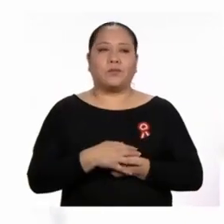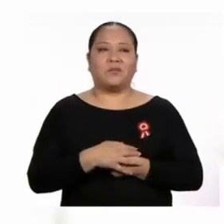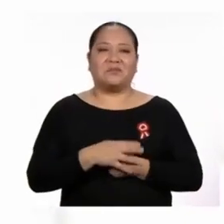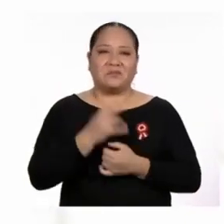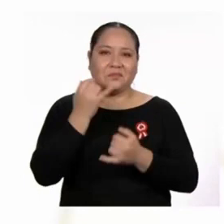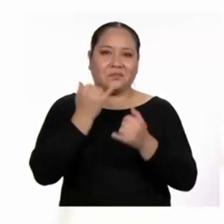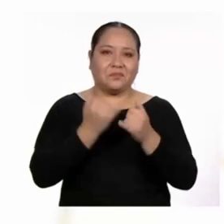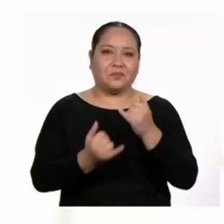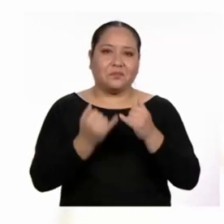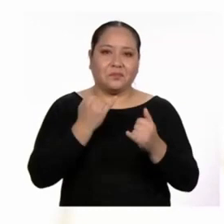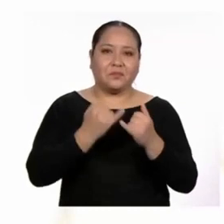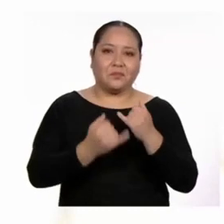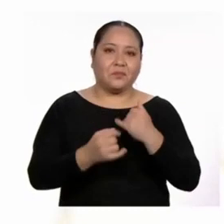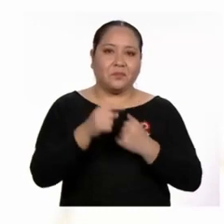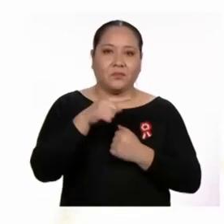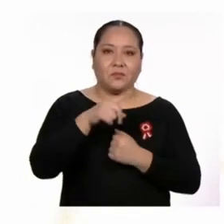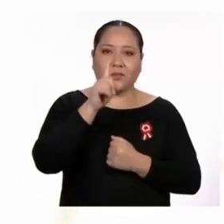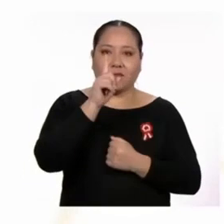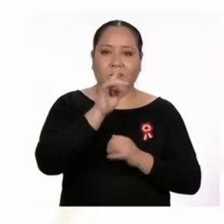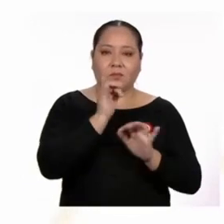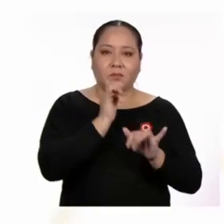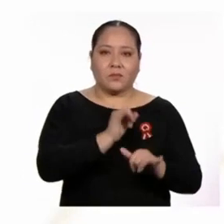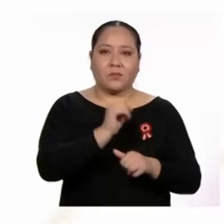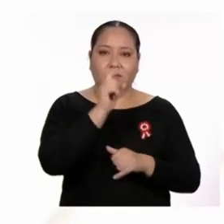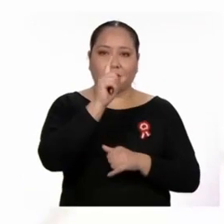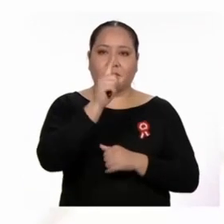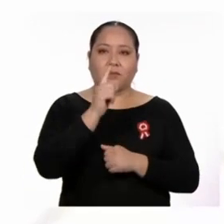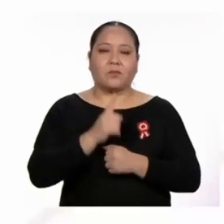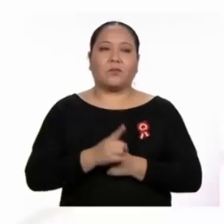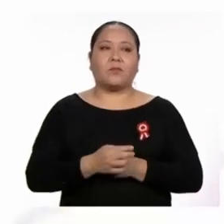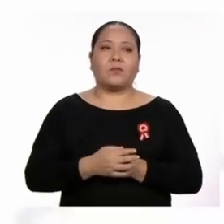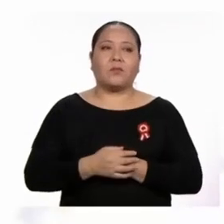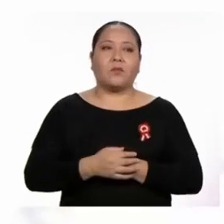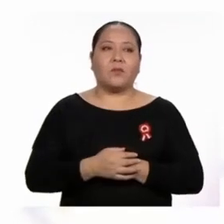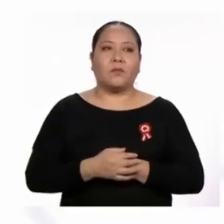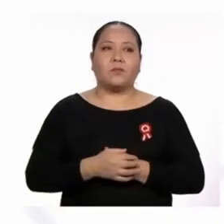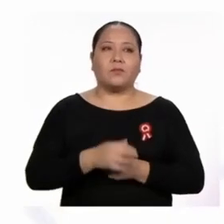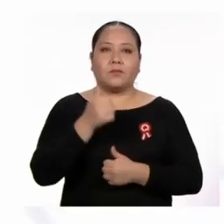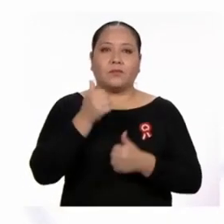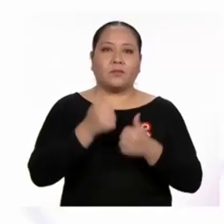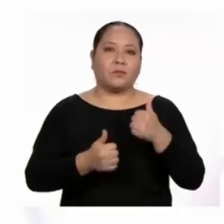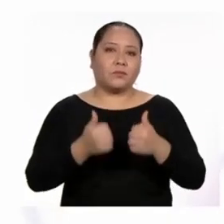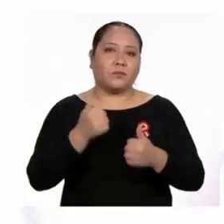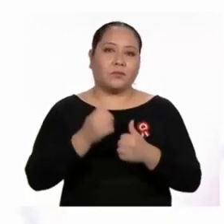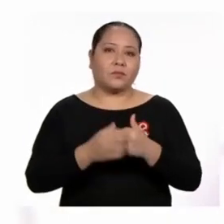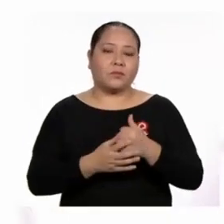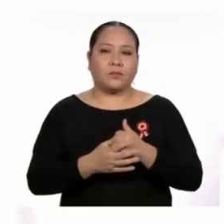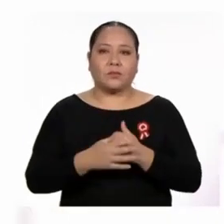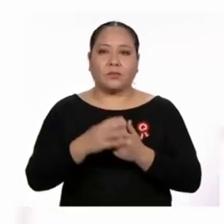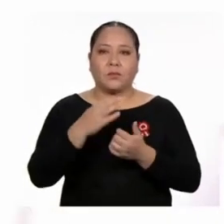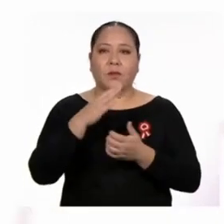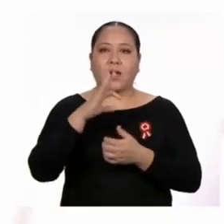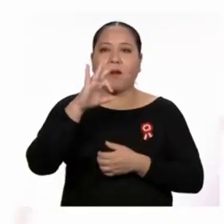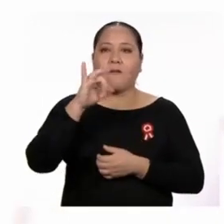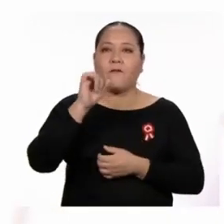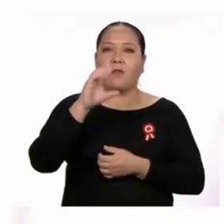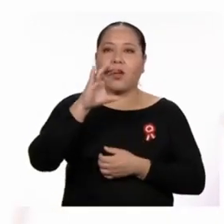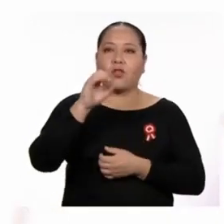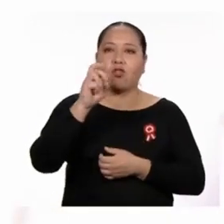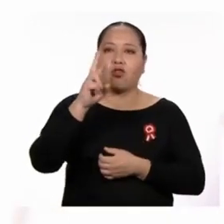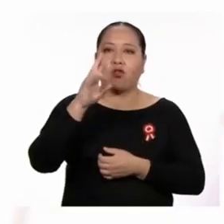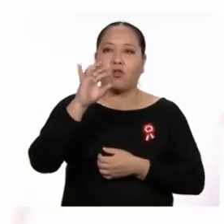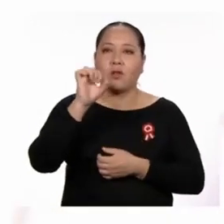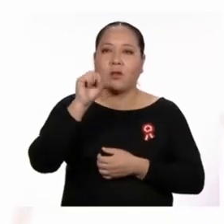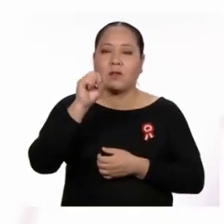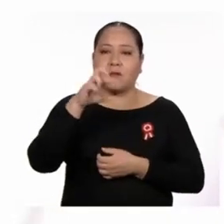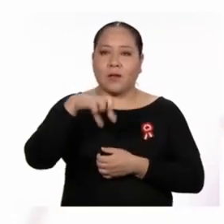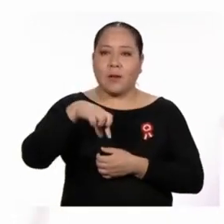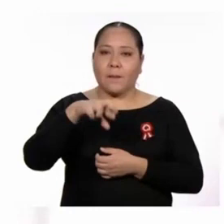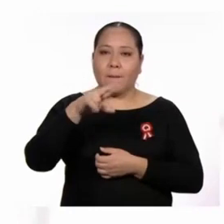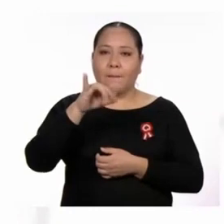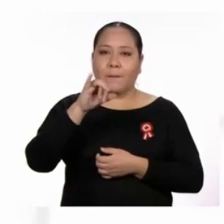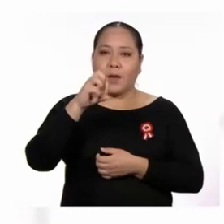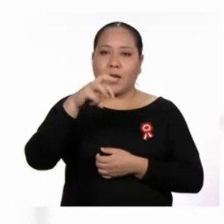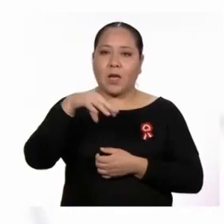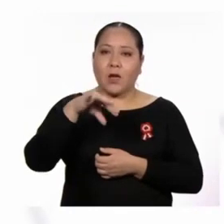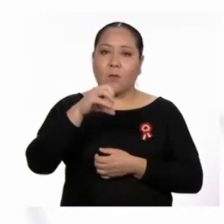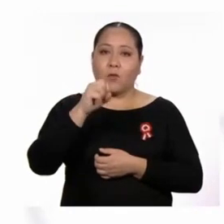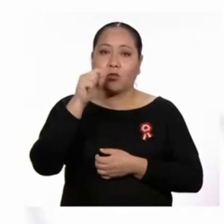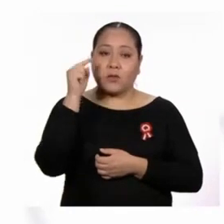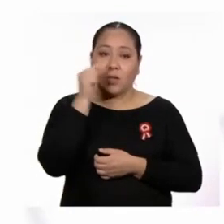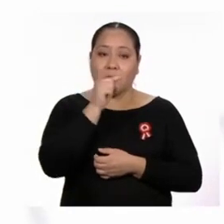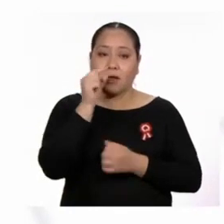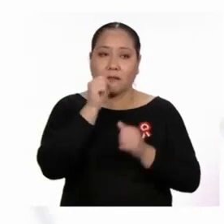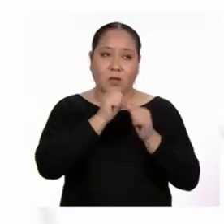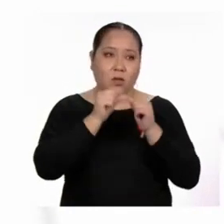finalmente nos queda 1. ¿Cuáles son los factores primos de este número que